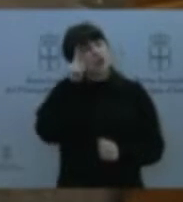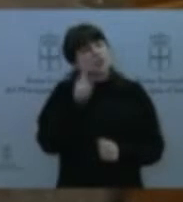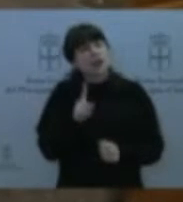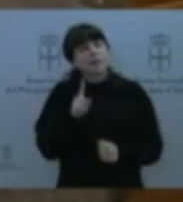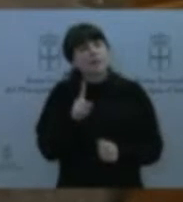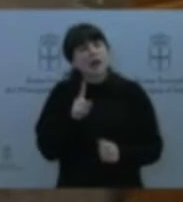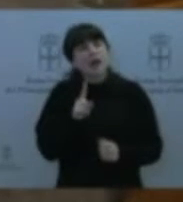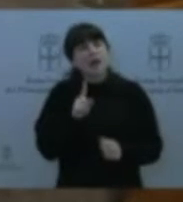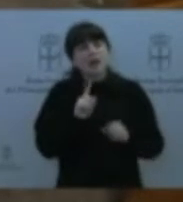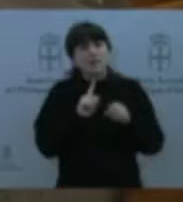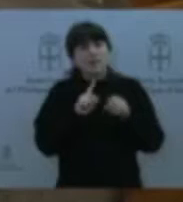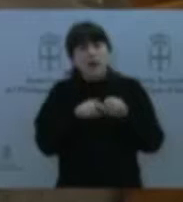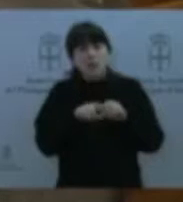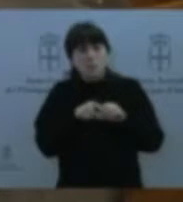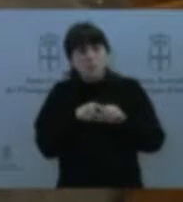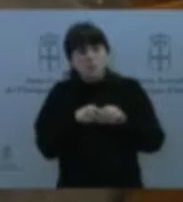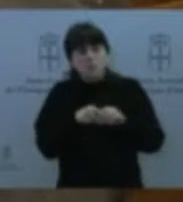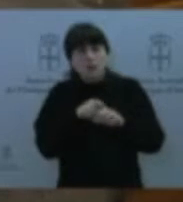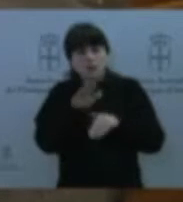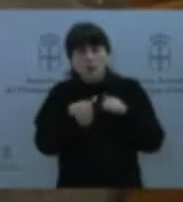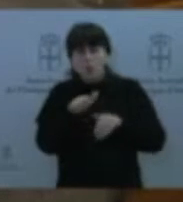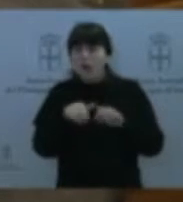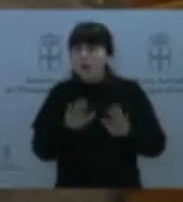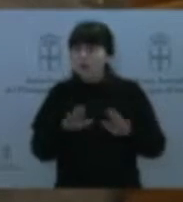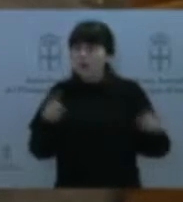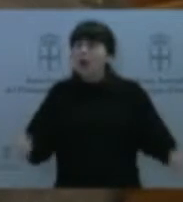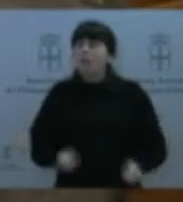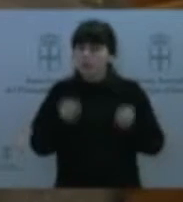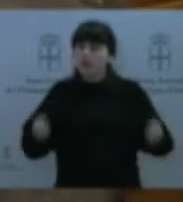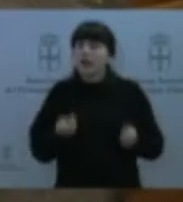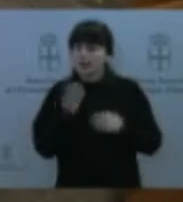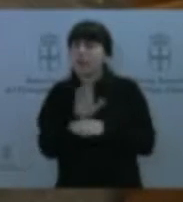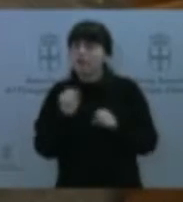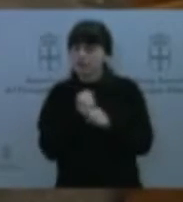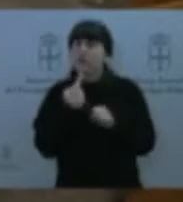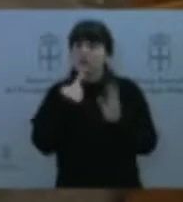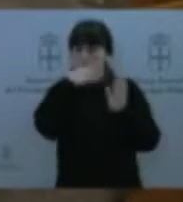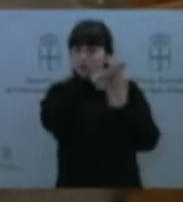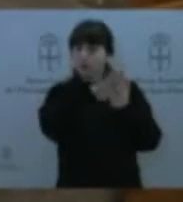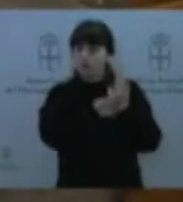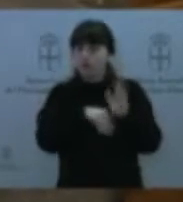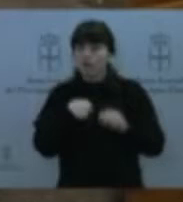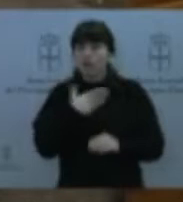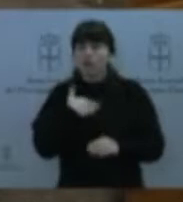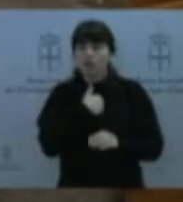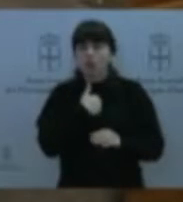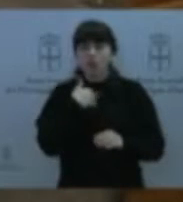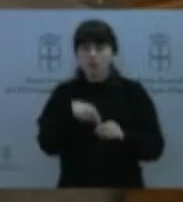oferta de empleo sí que se detallaban algunas de las funciones y la descripción del